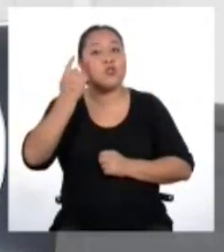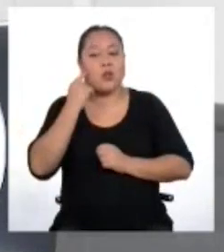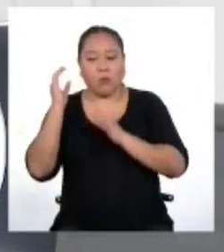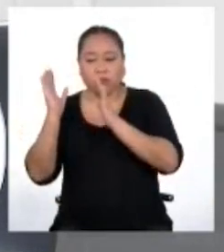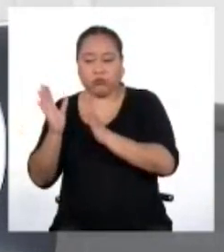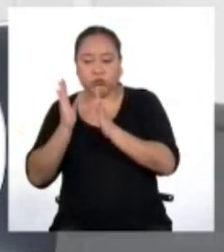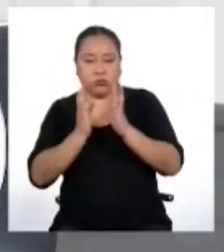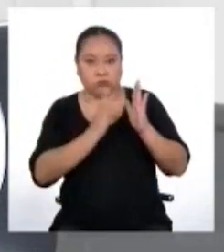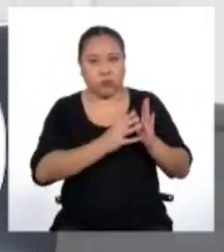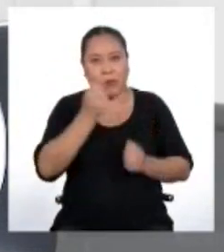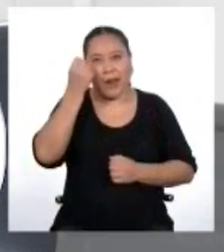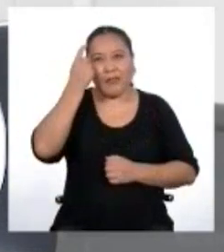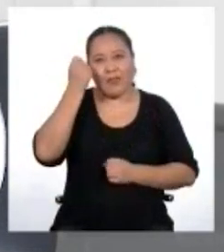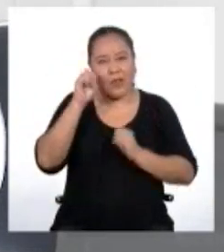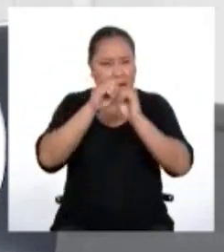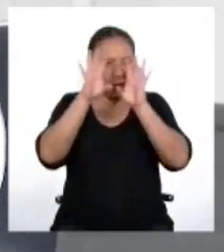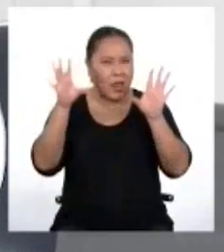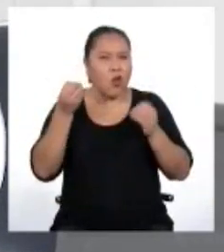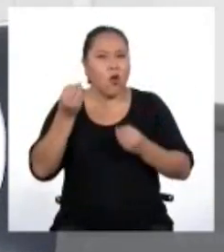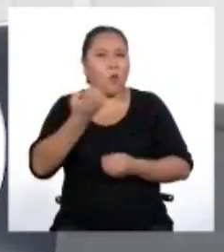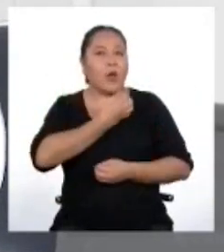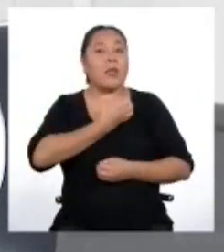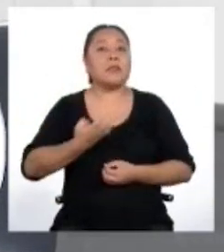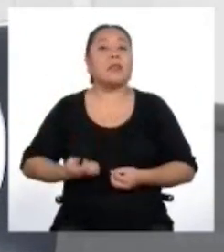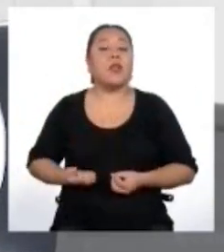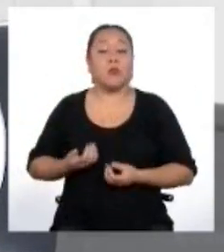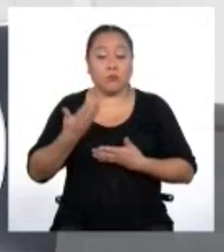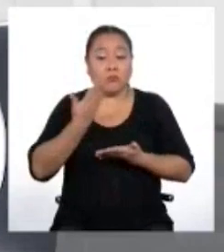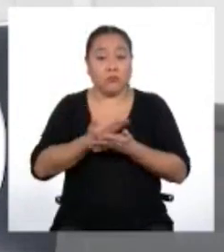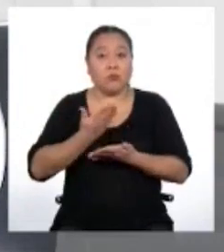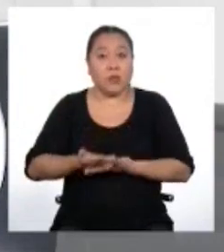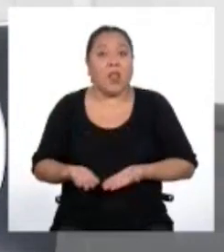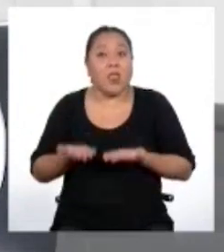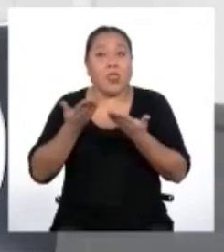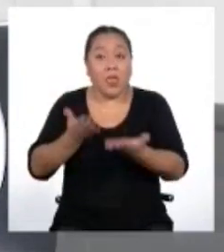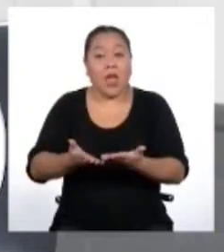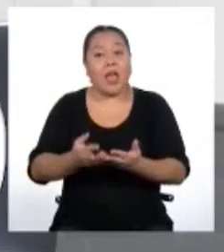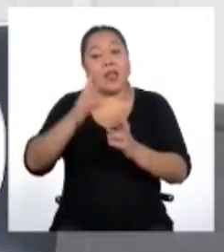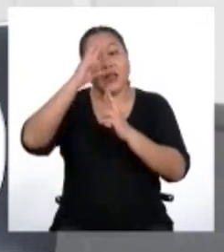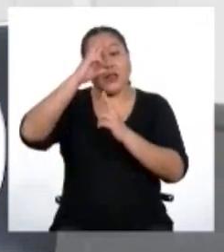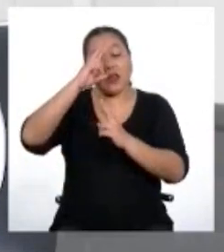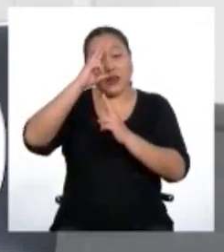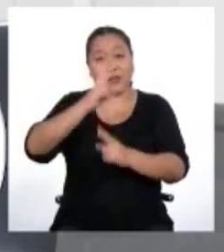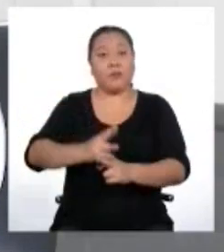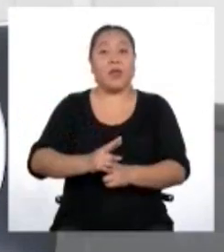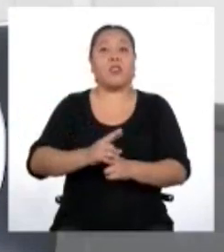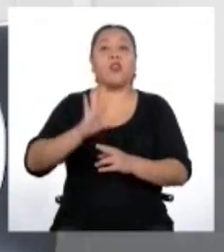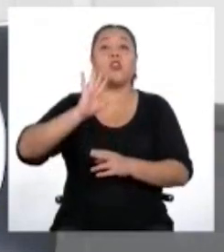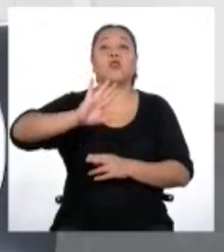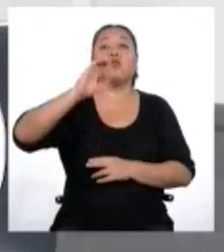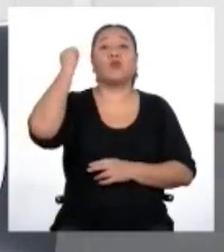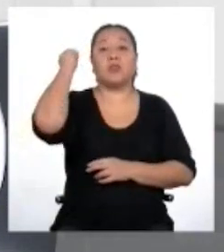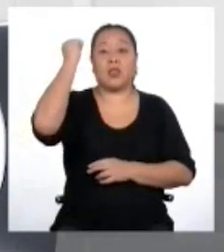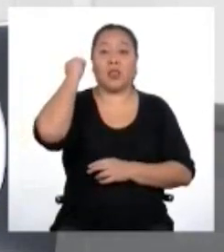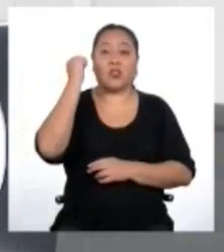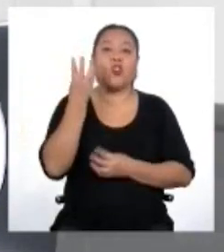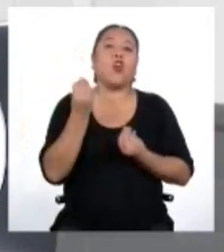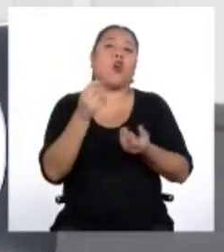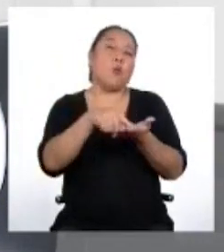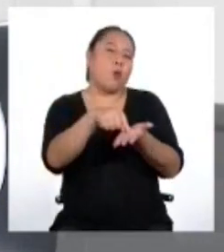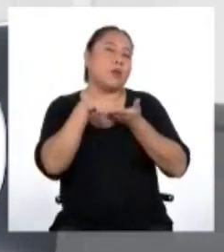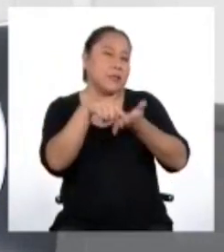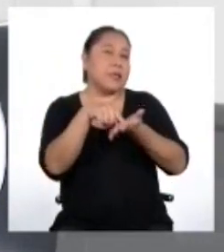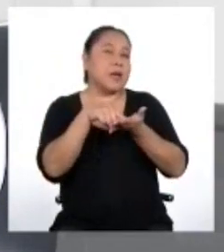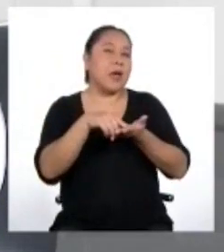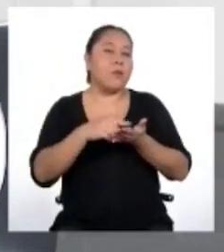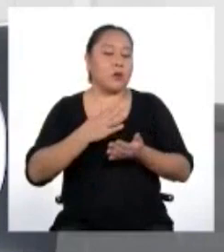para entender cómo el Estado puede garantizarnos el cumplimiento de nuestros derechos. Y así, cómo exigimos que nuestros